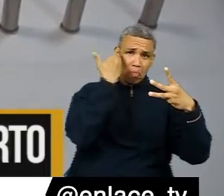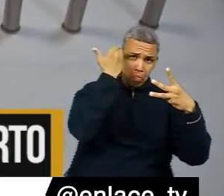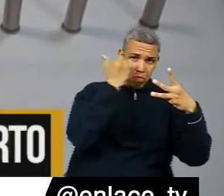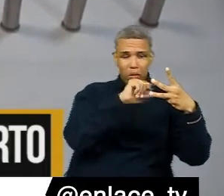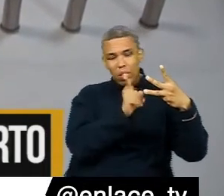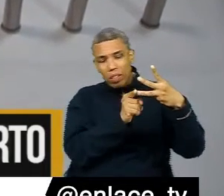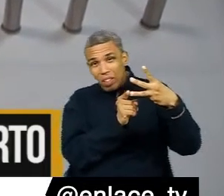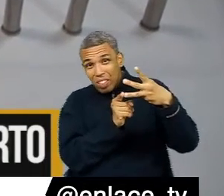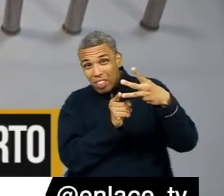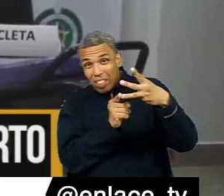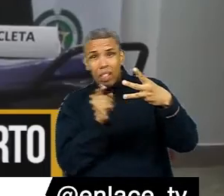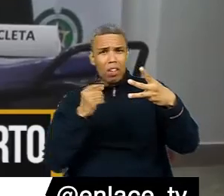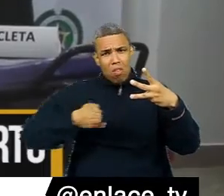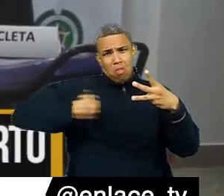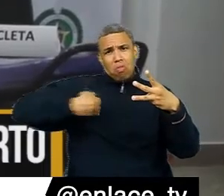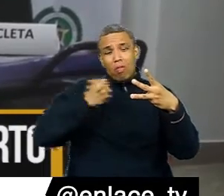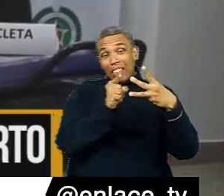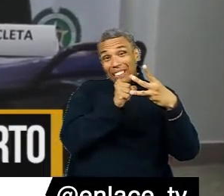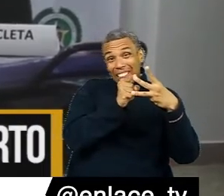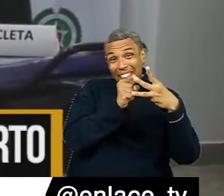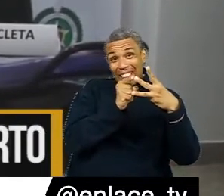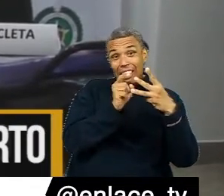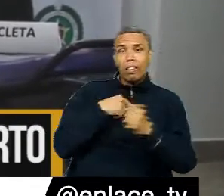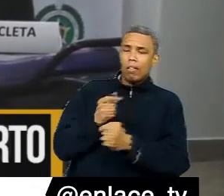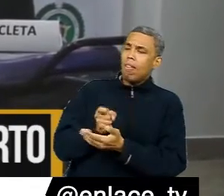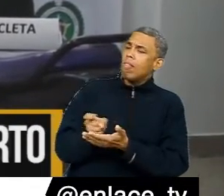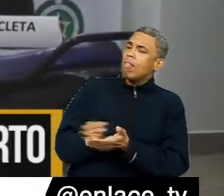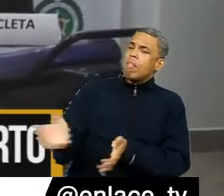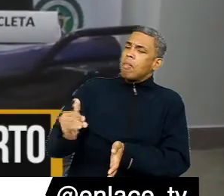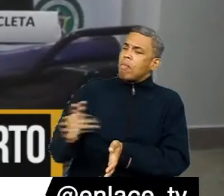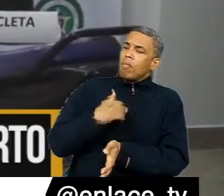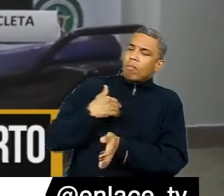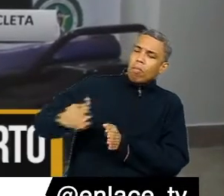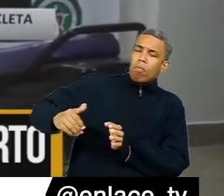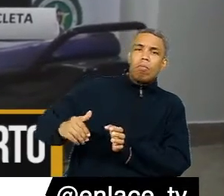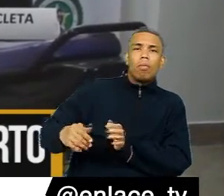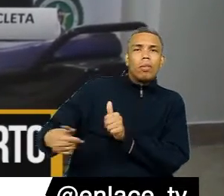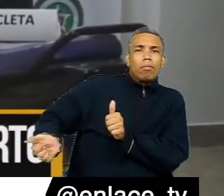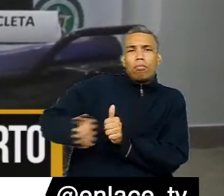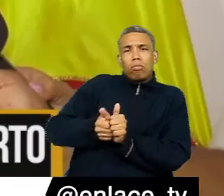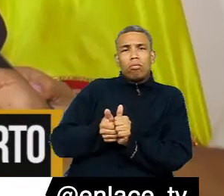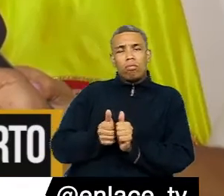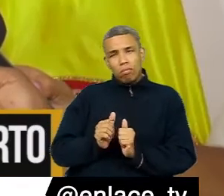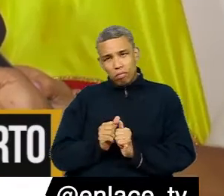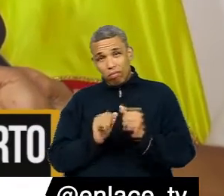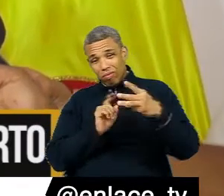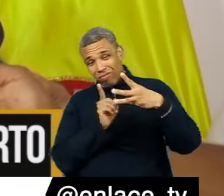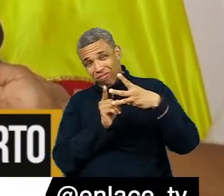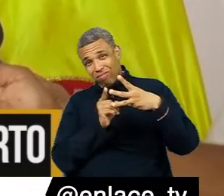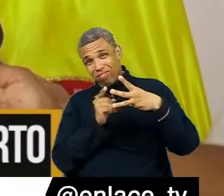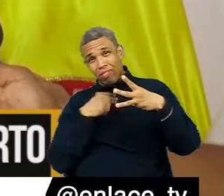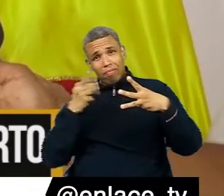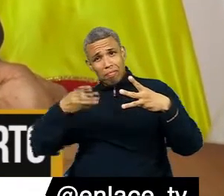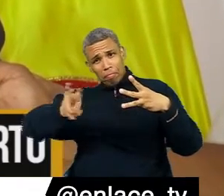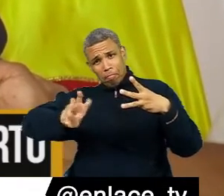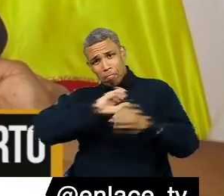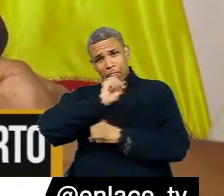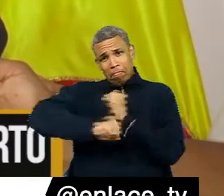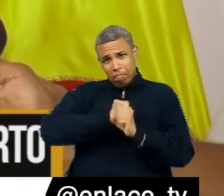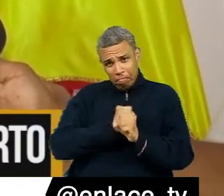instrumentalizado por el adulto. El adulto tiene una edad de 18 años y con anterioridad pues